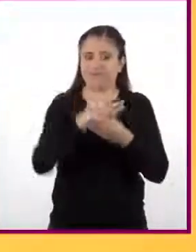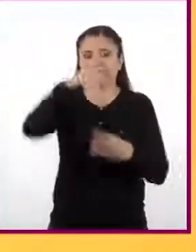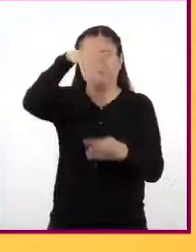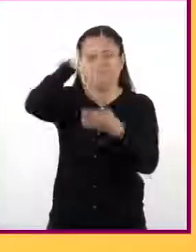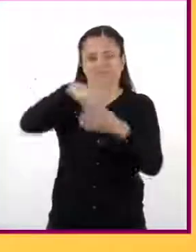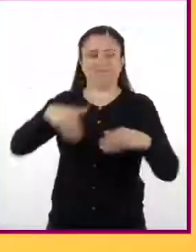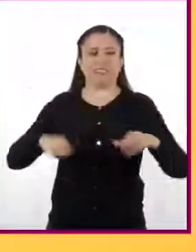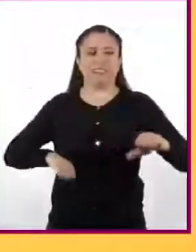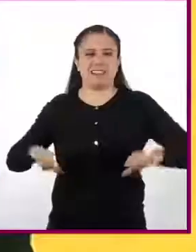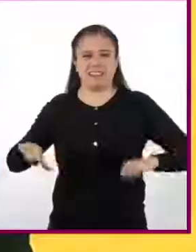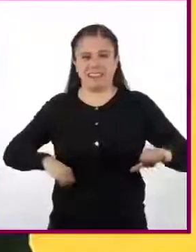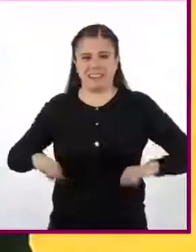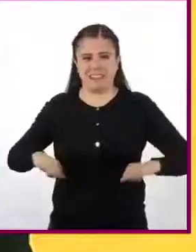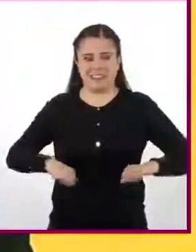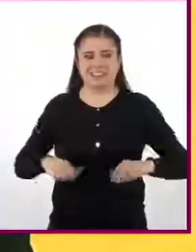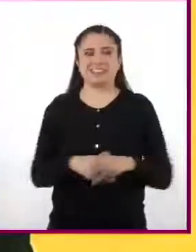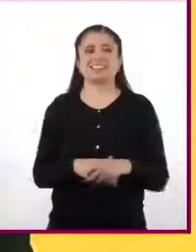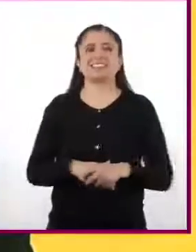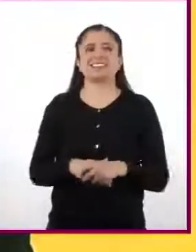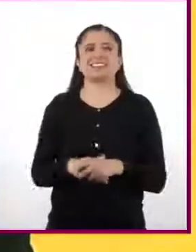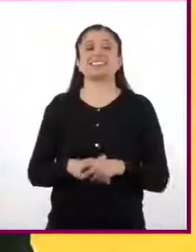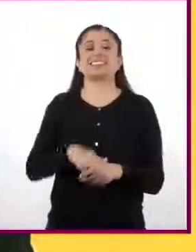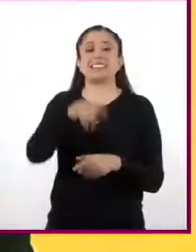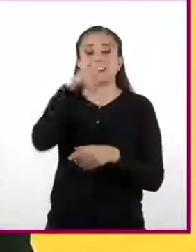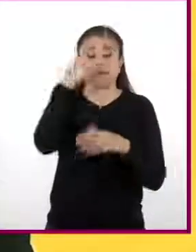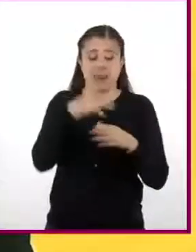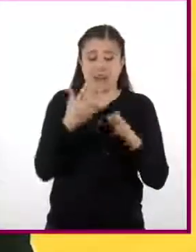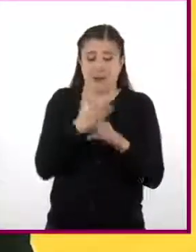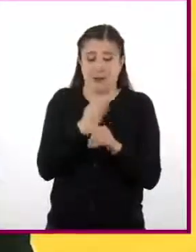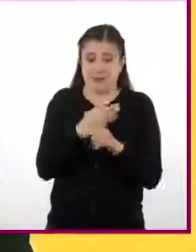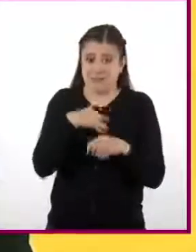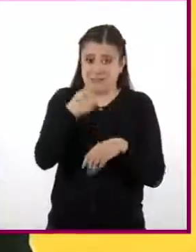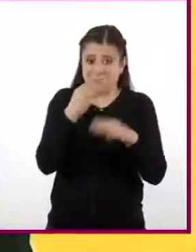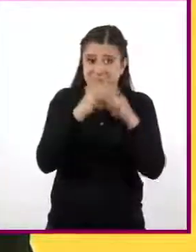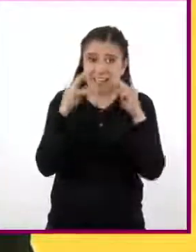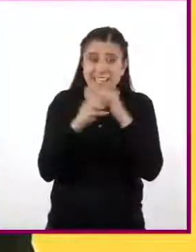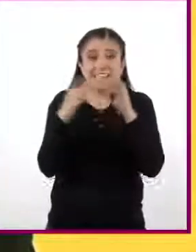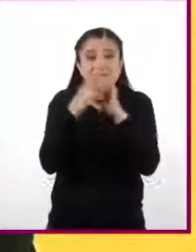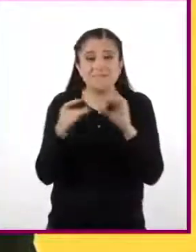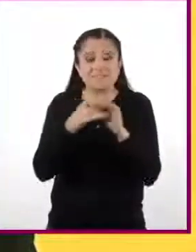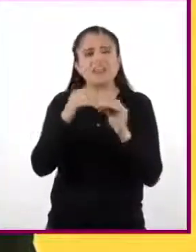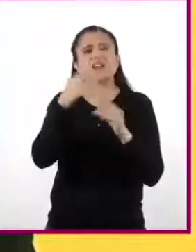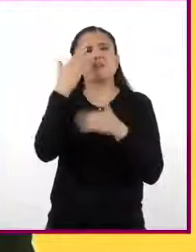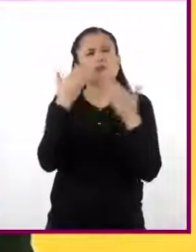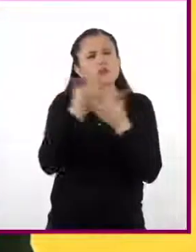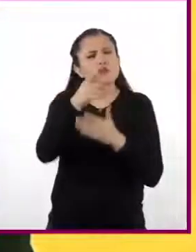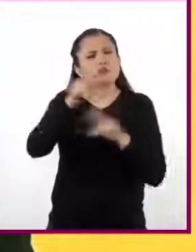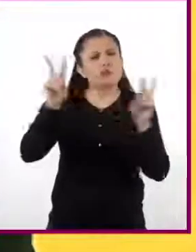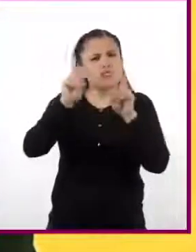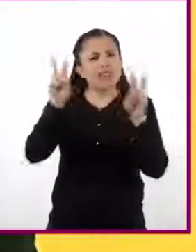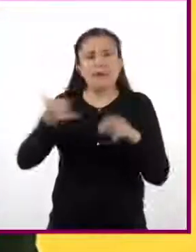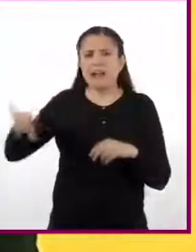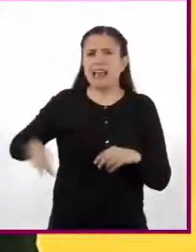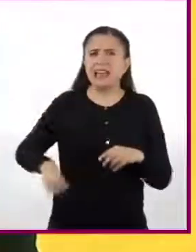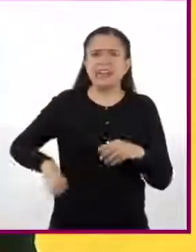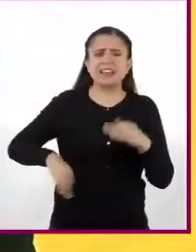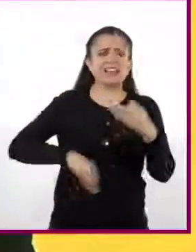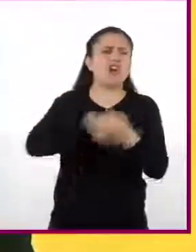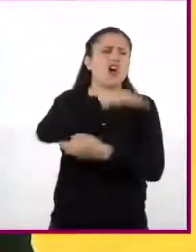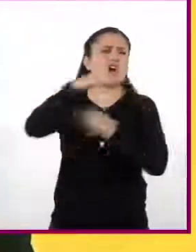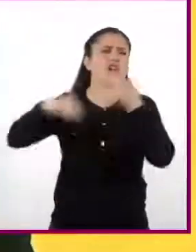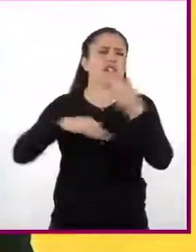carpeta de experiencias. Para entrar en materia, en esta sesión les proponemos que revisen un tema que nos interesa a todas y a